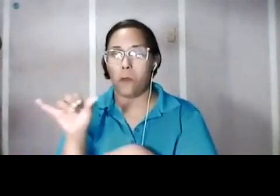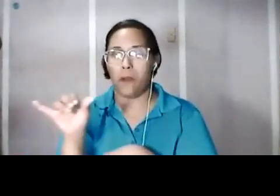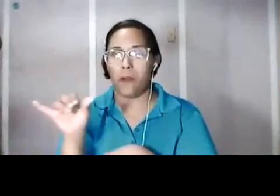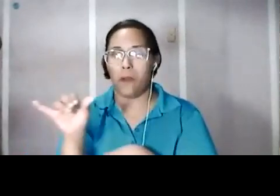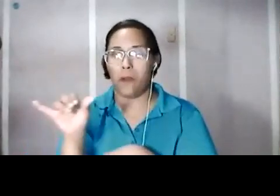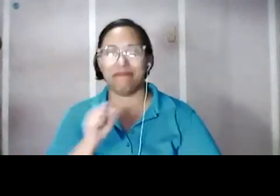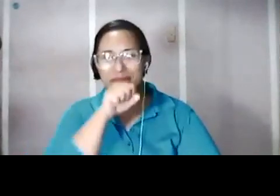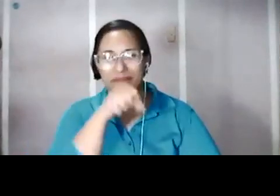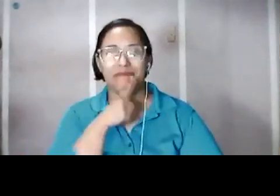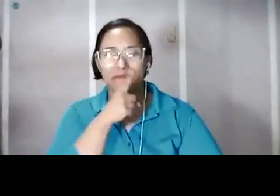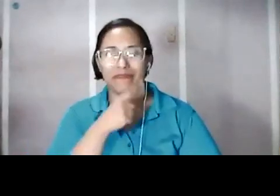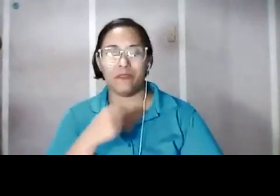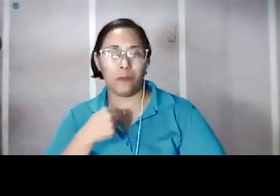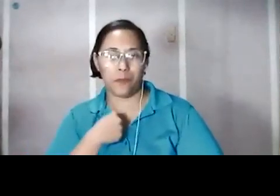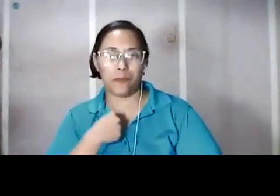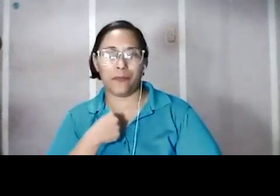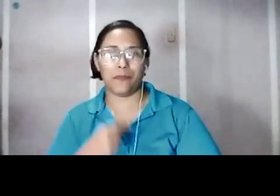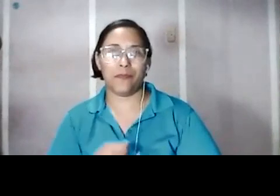Definitivamente. Yo como